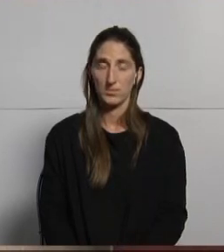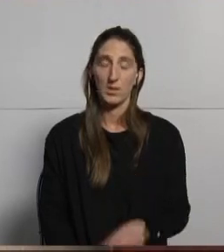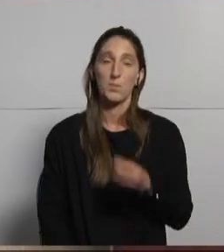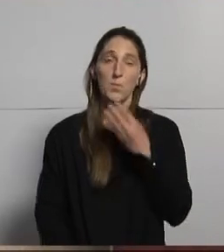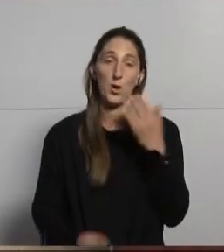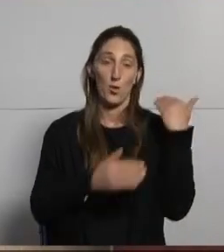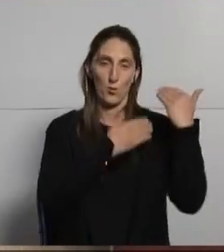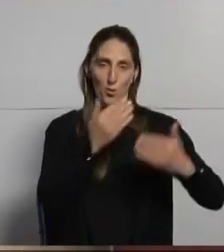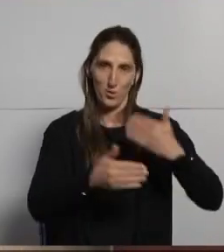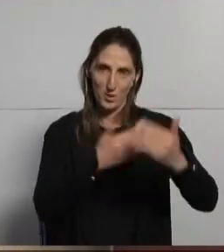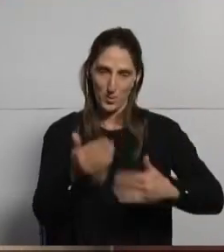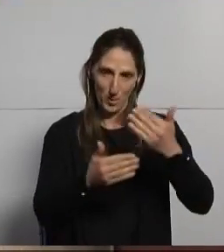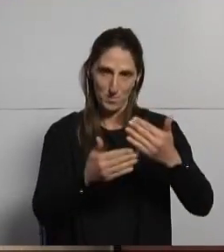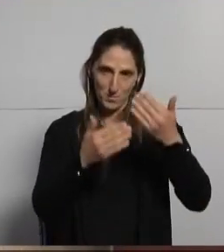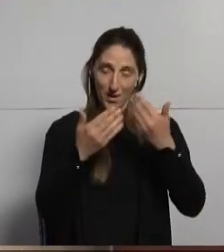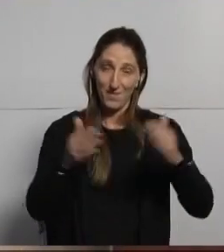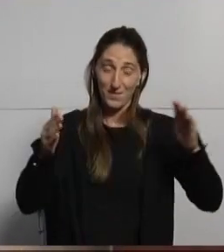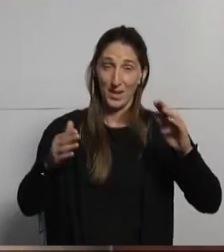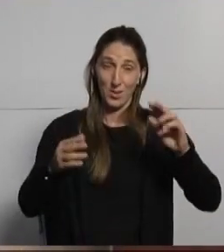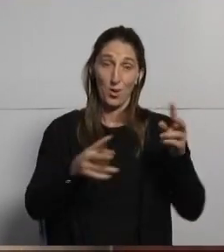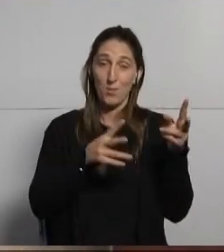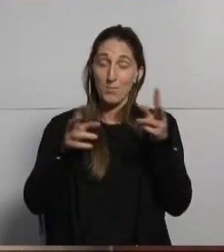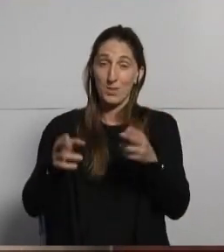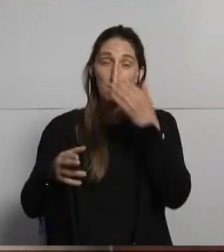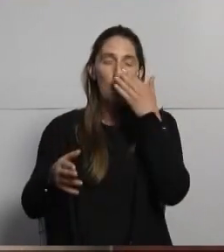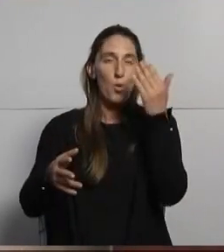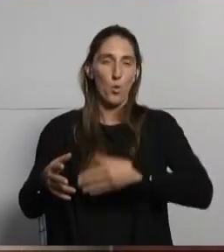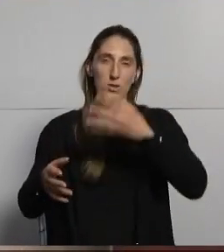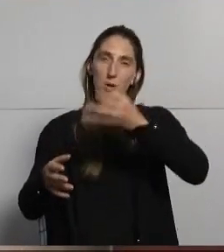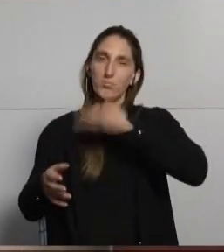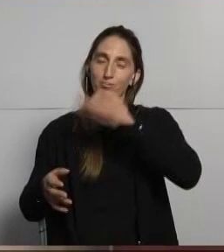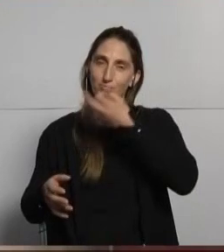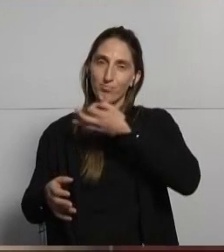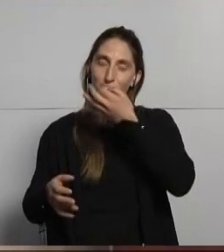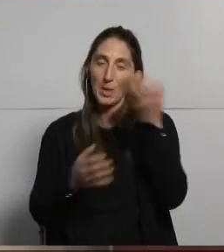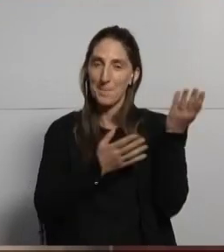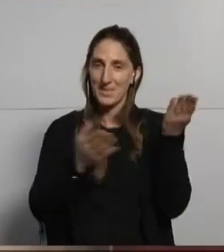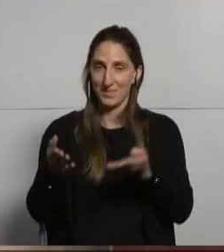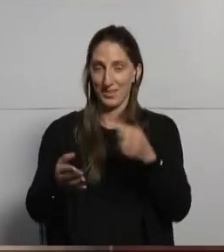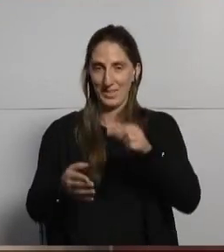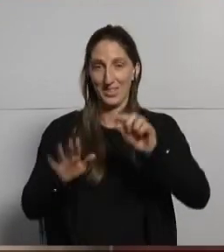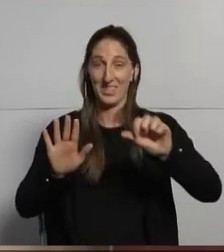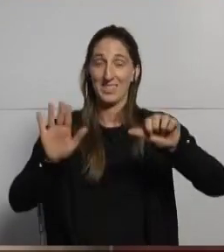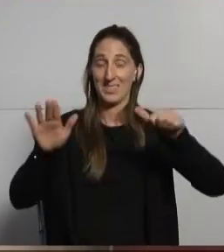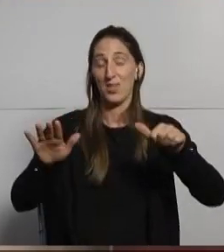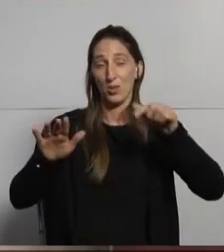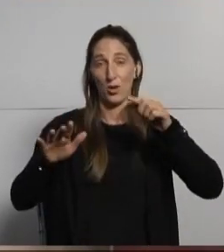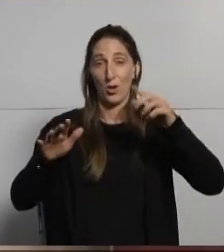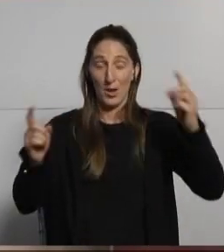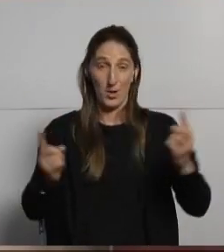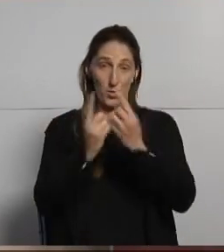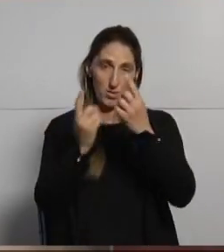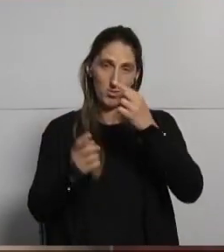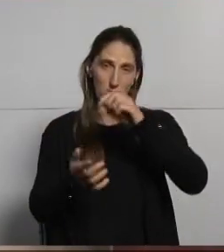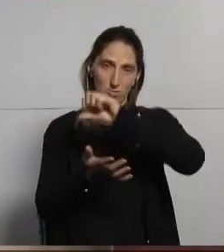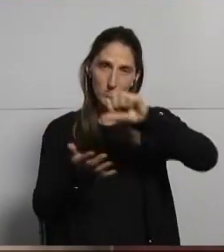Bueno, seguimos adelante. Estamos abriendo el segmento correspondiente al último de los paneles presentados en este sexto encuentro de ciudades